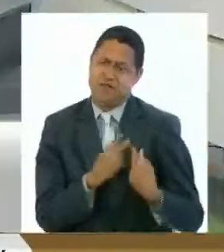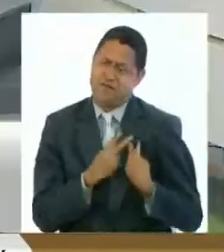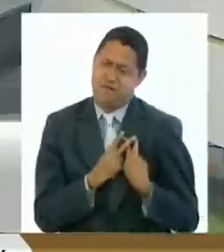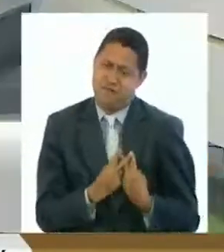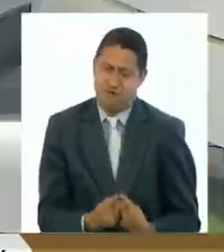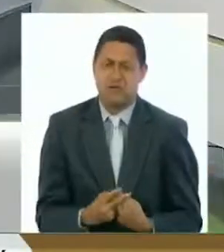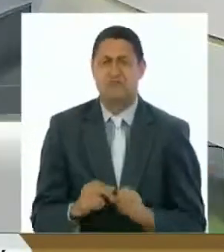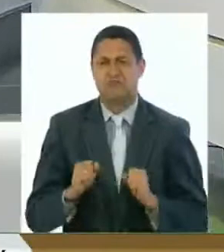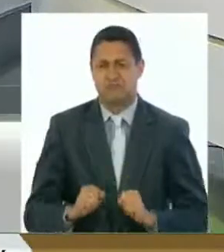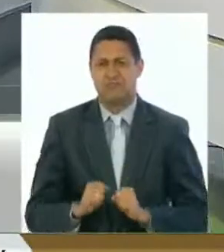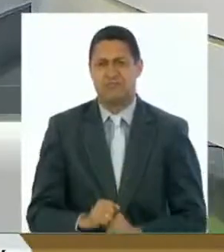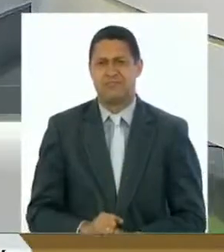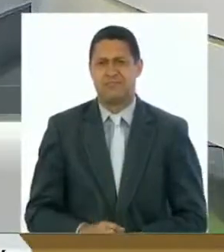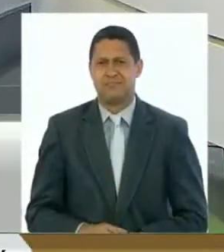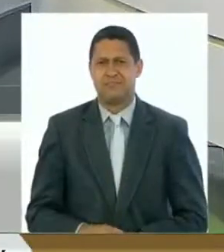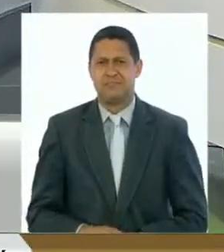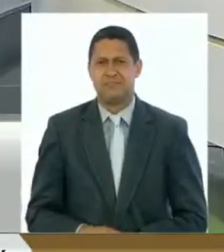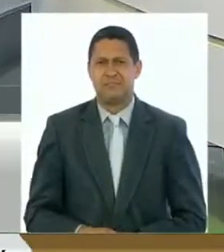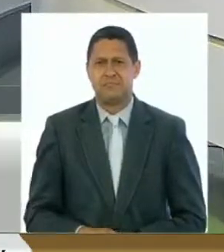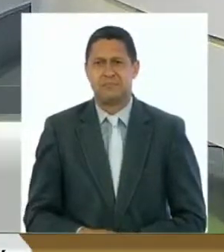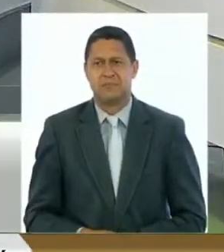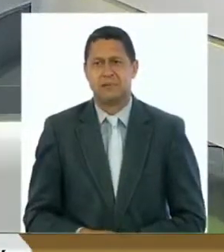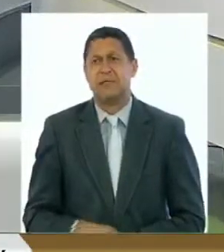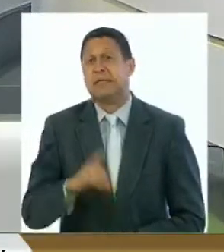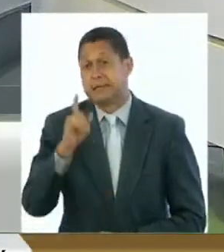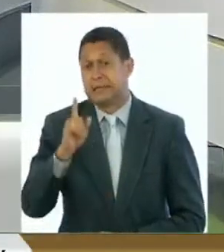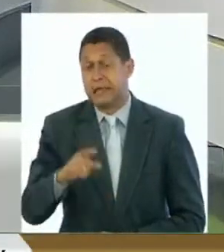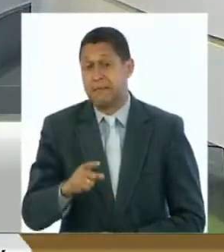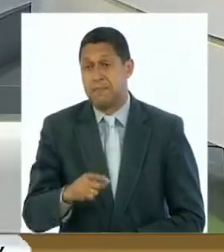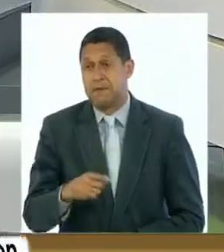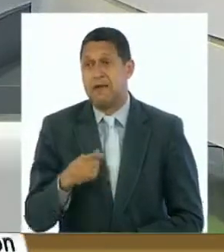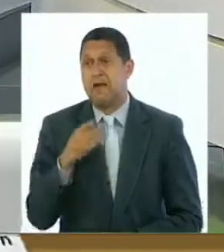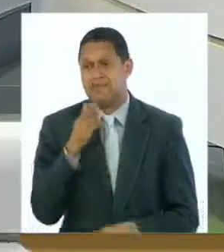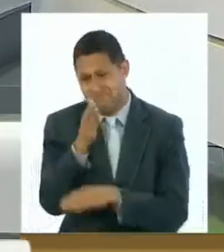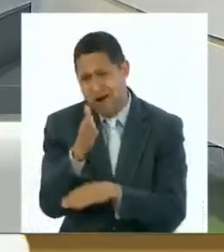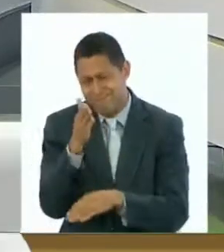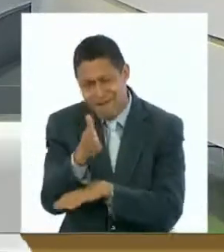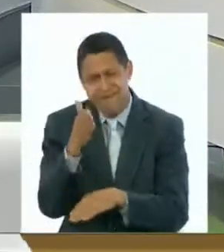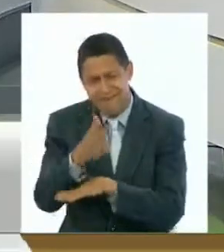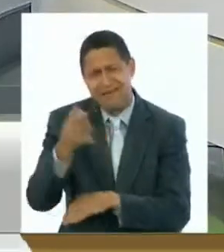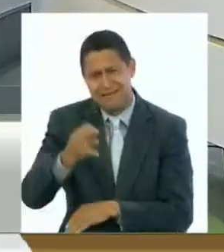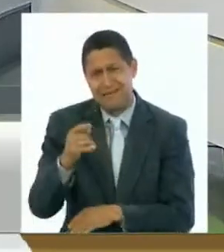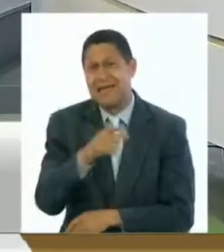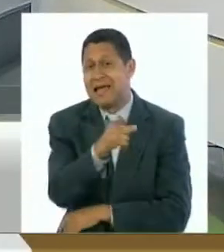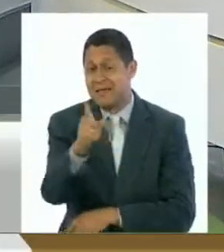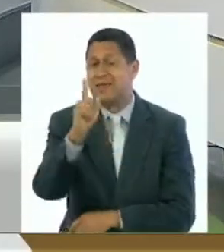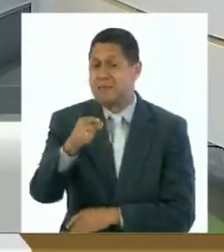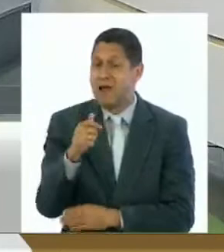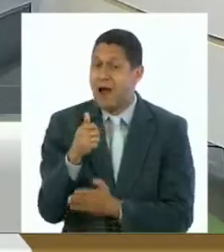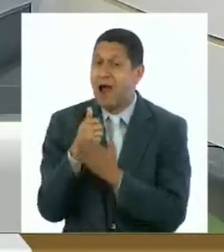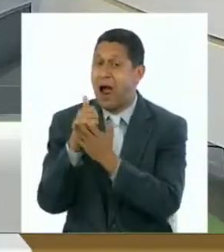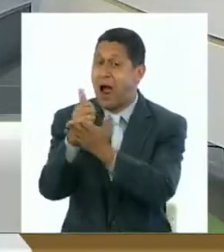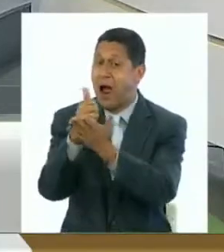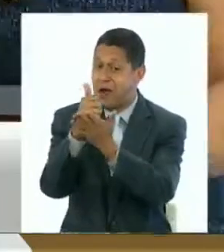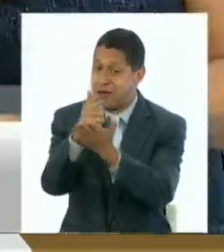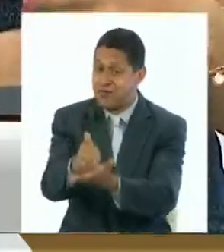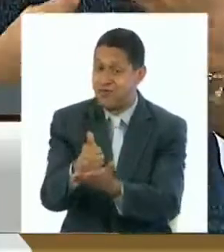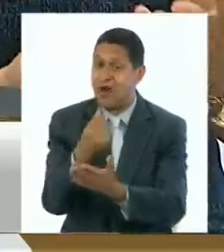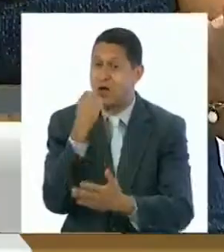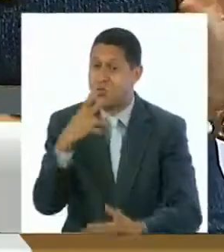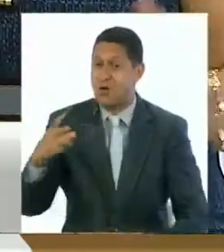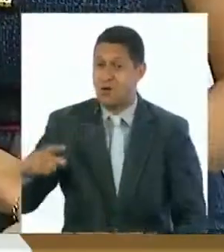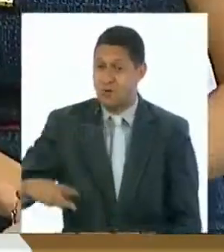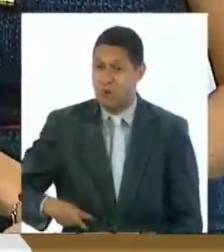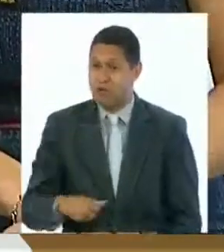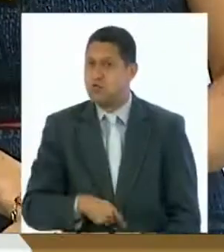Sí, más fuerza. Y son incluso más constantes, ¿no? Eso también ayuda en el éxito de la cirugía. Quien